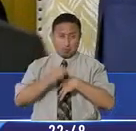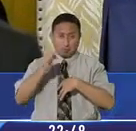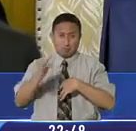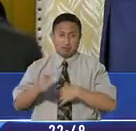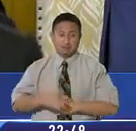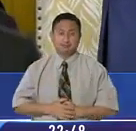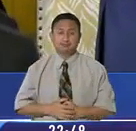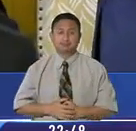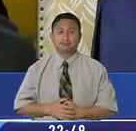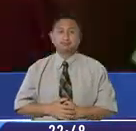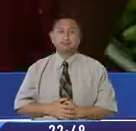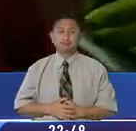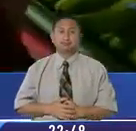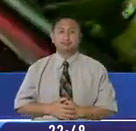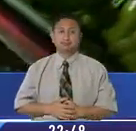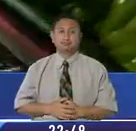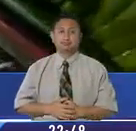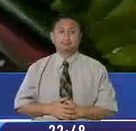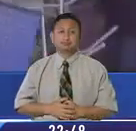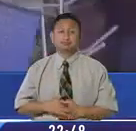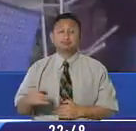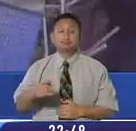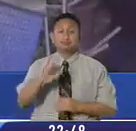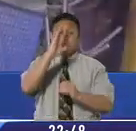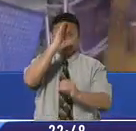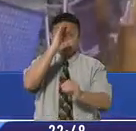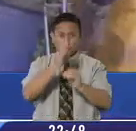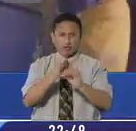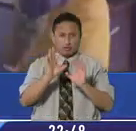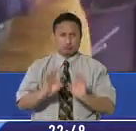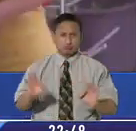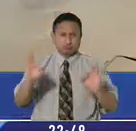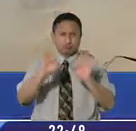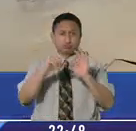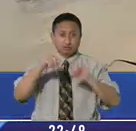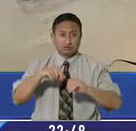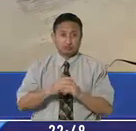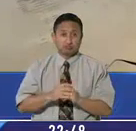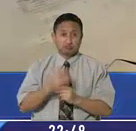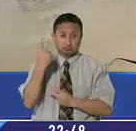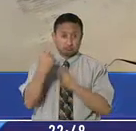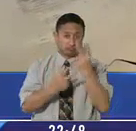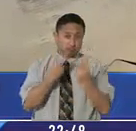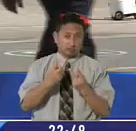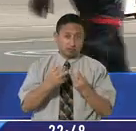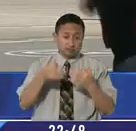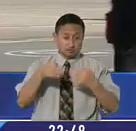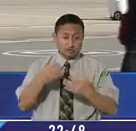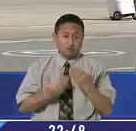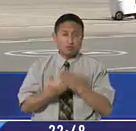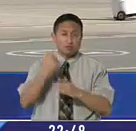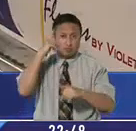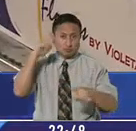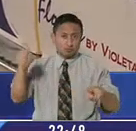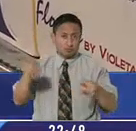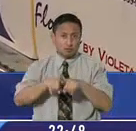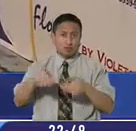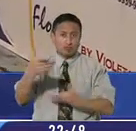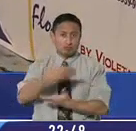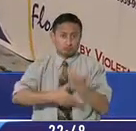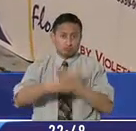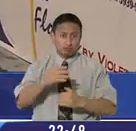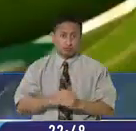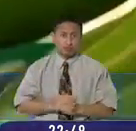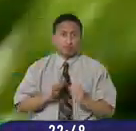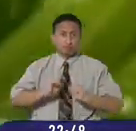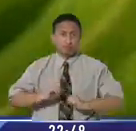al COVID-19. Uno de los objetivos fundamentales de la gira es concretar nuevos acuerdos comerciales